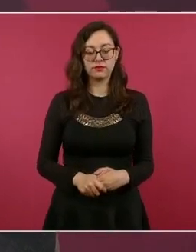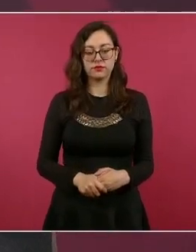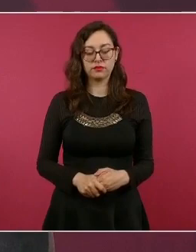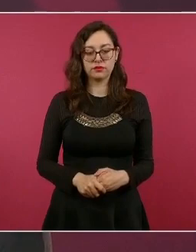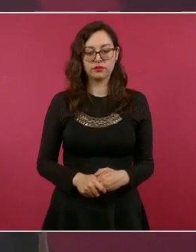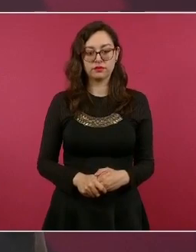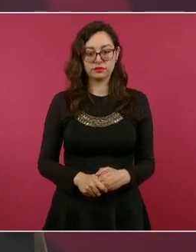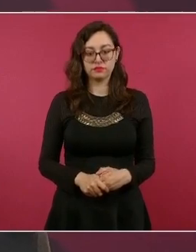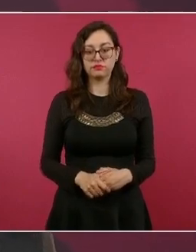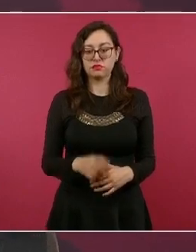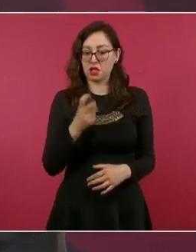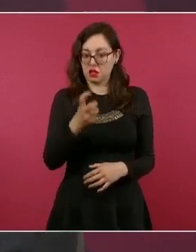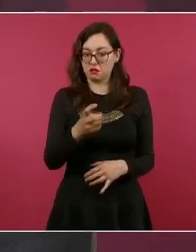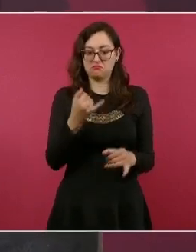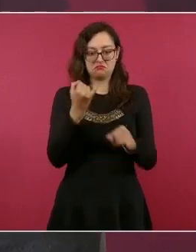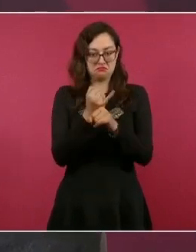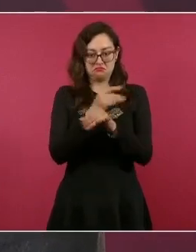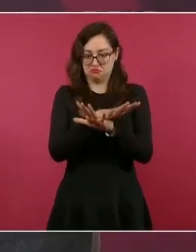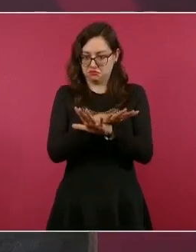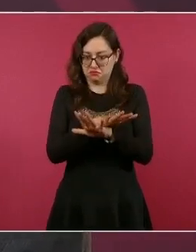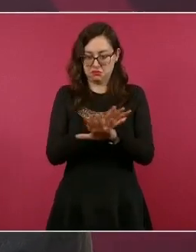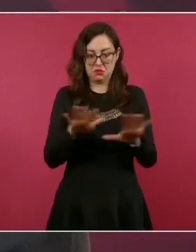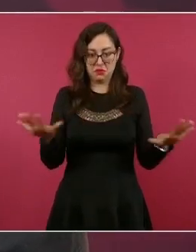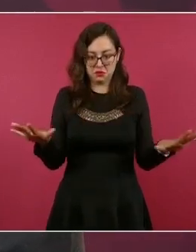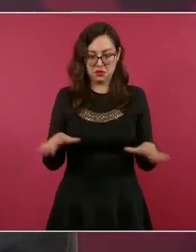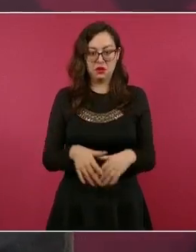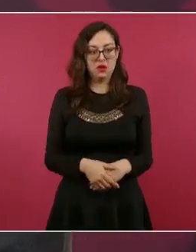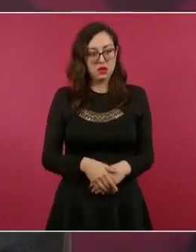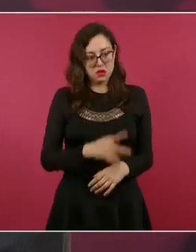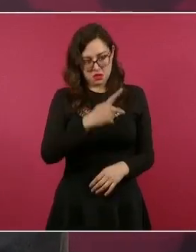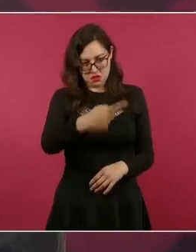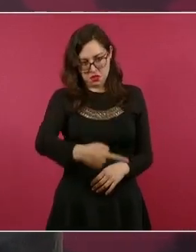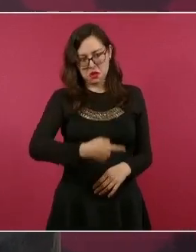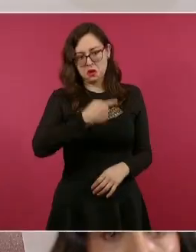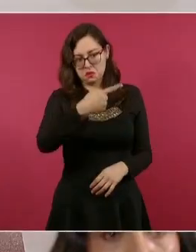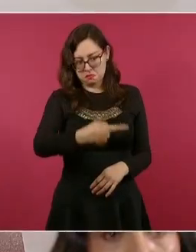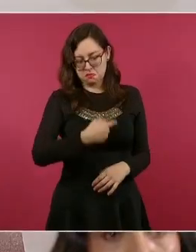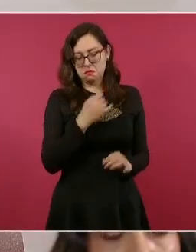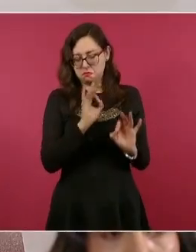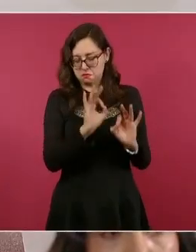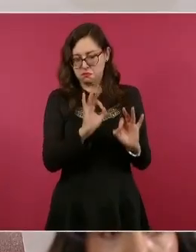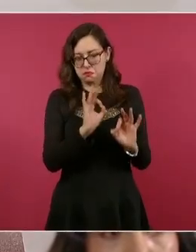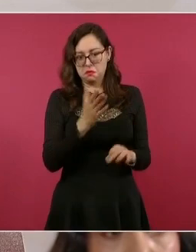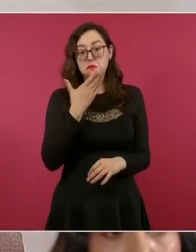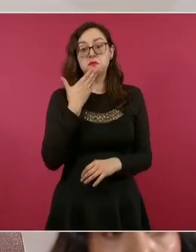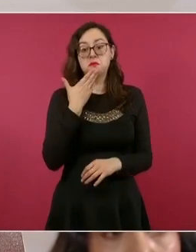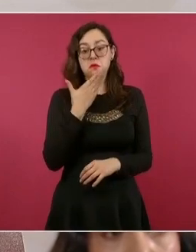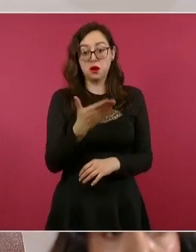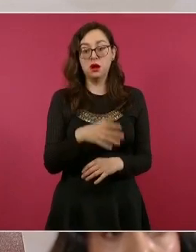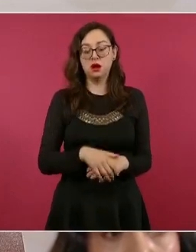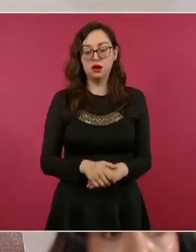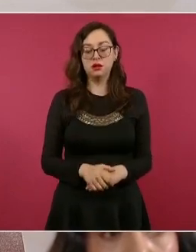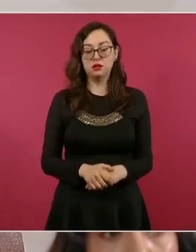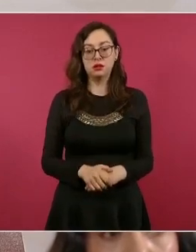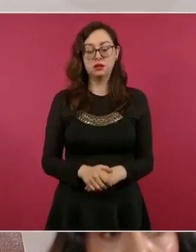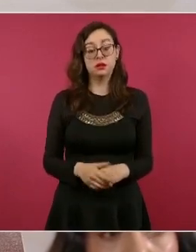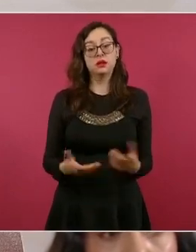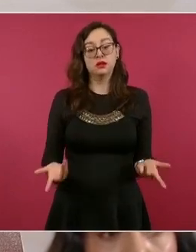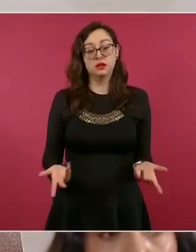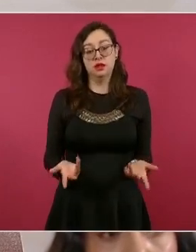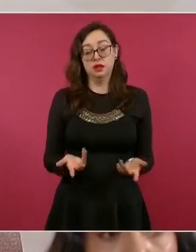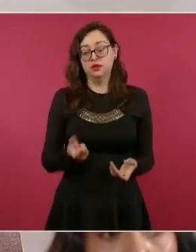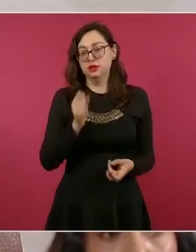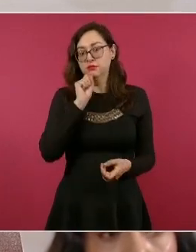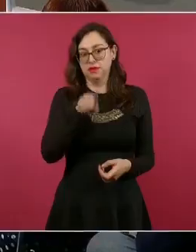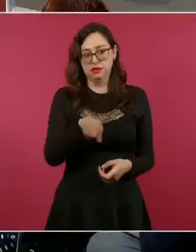Entonces, informar eso, qué bien que me preguntas, porque fue hoy en la